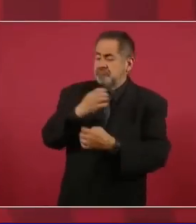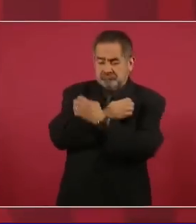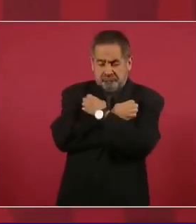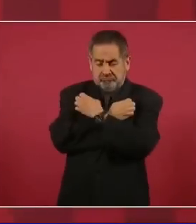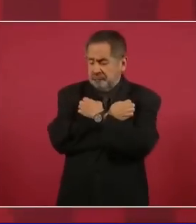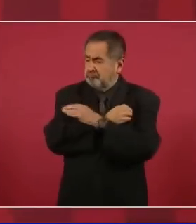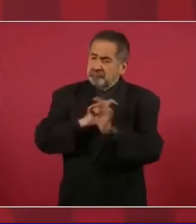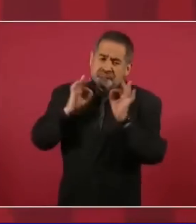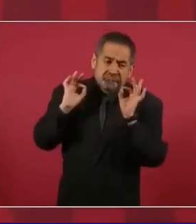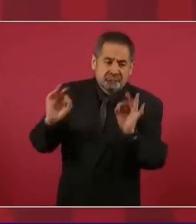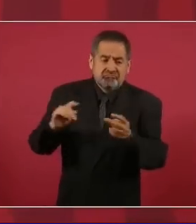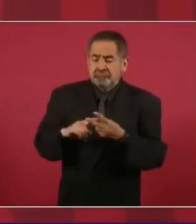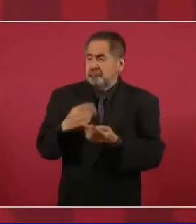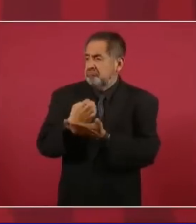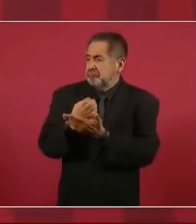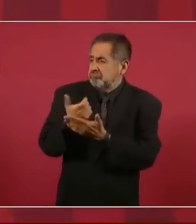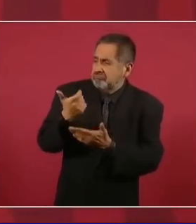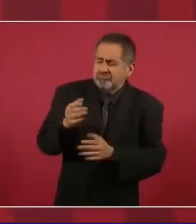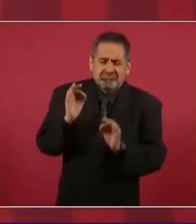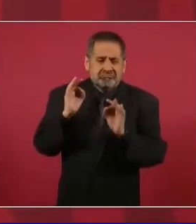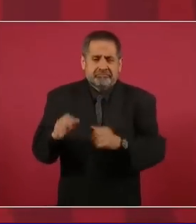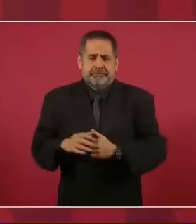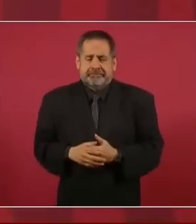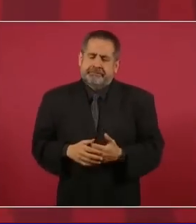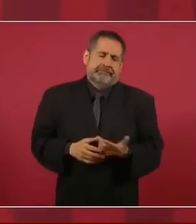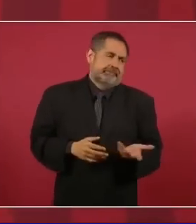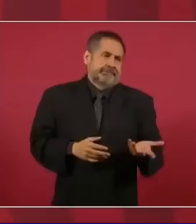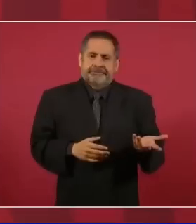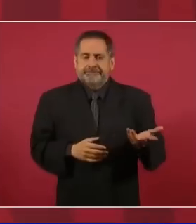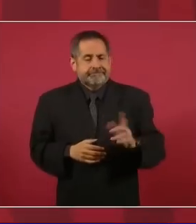sino la economía. No,